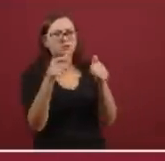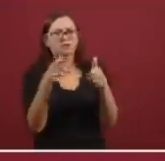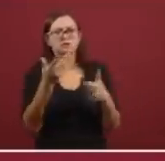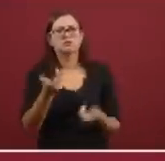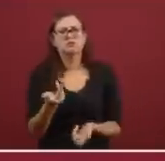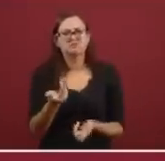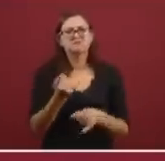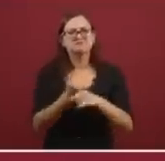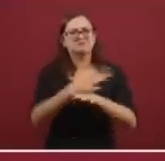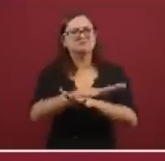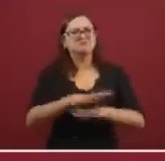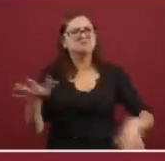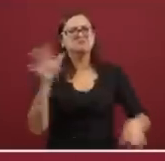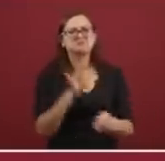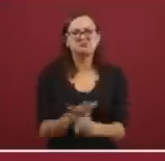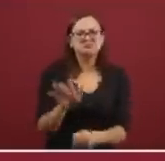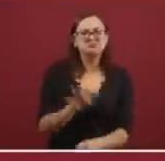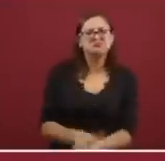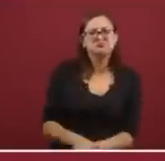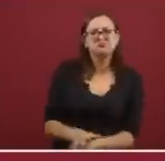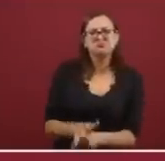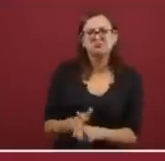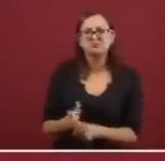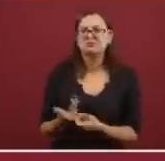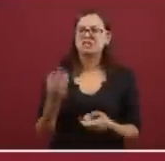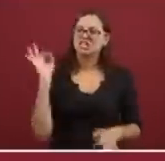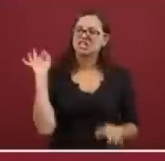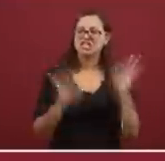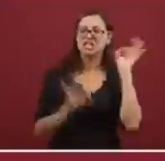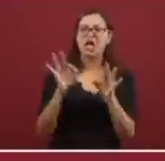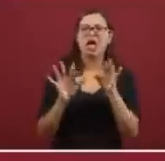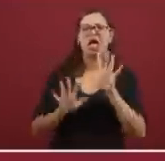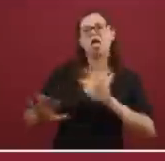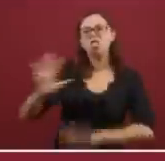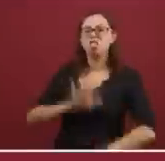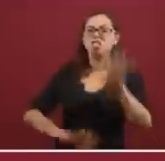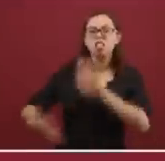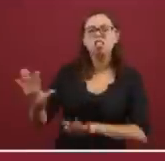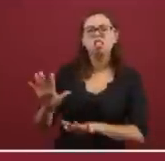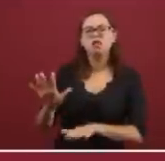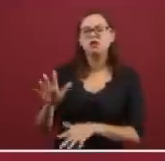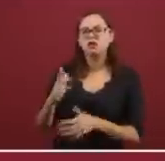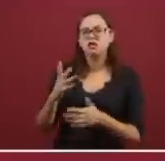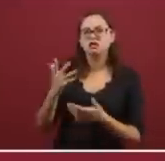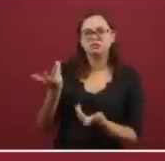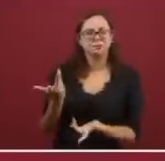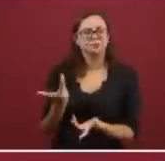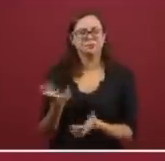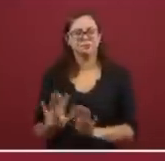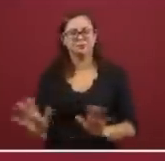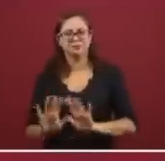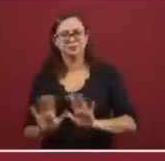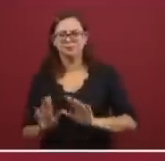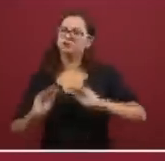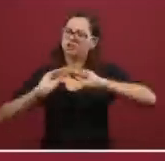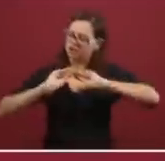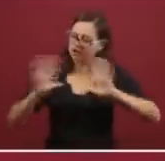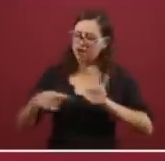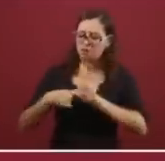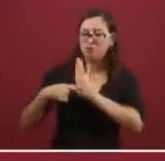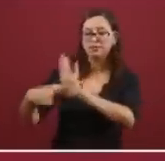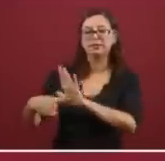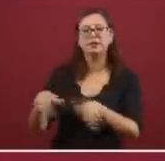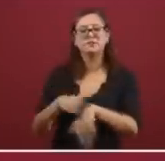Ejecutivo Federal ordenó una investigación sobre posibles actos de corrupción en la conducción de la Policía Federal. Mientras tanto, la